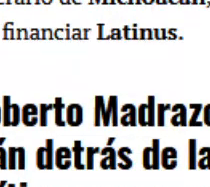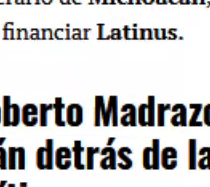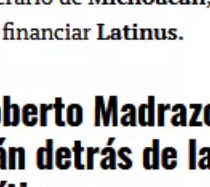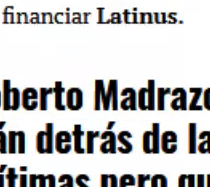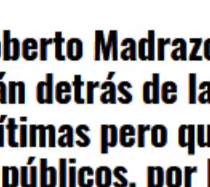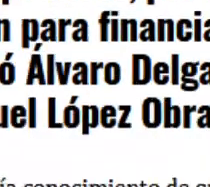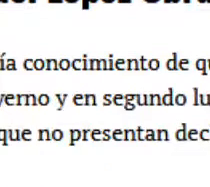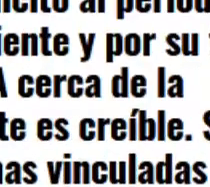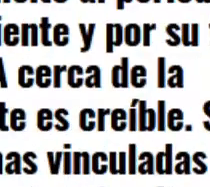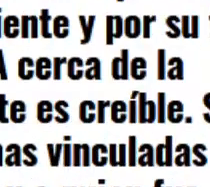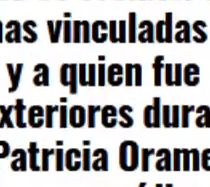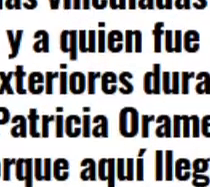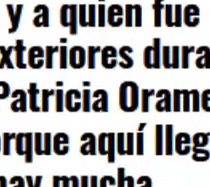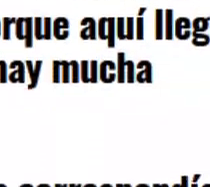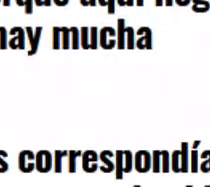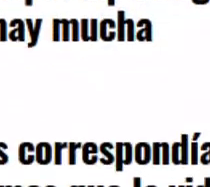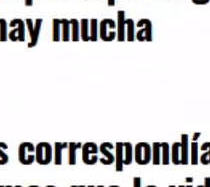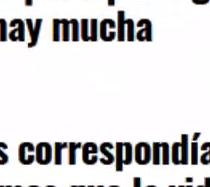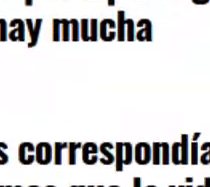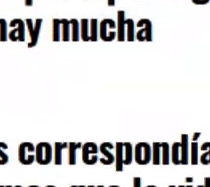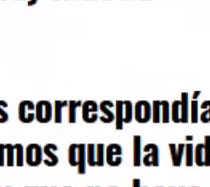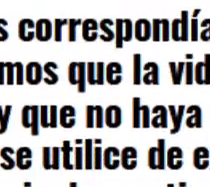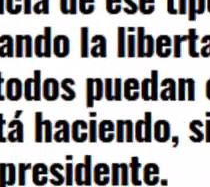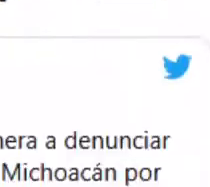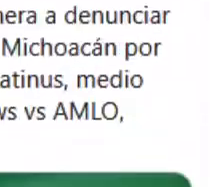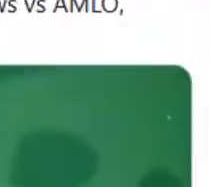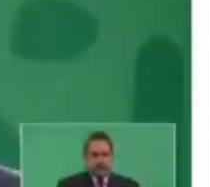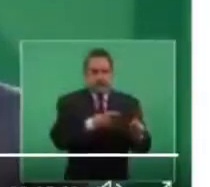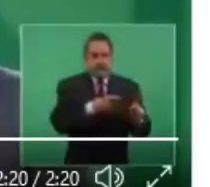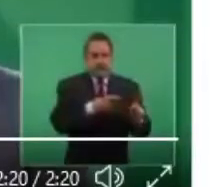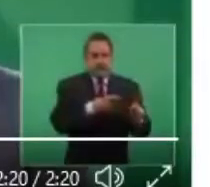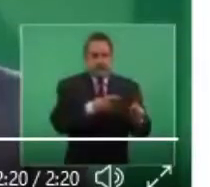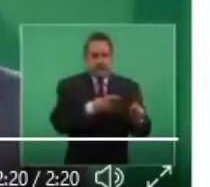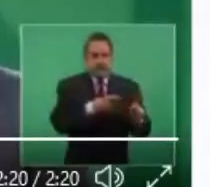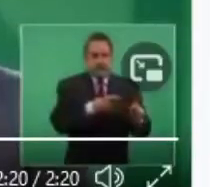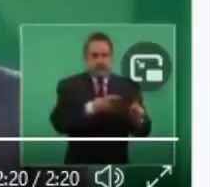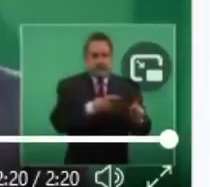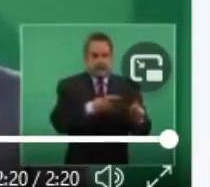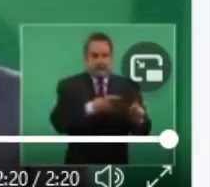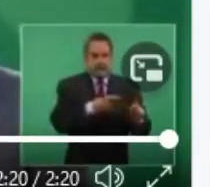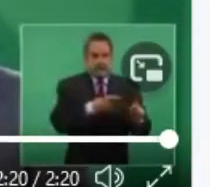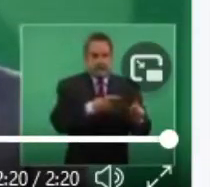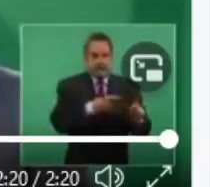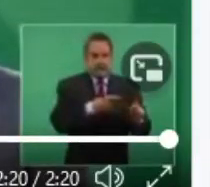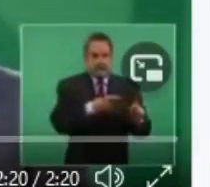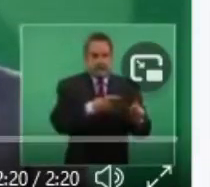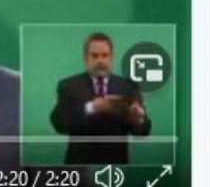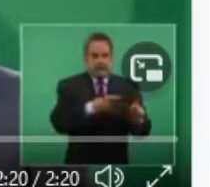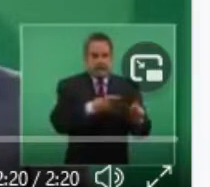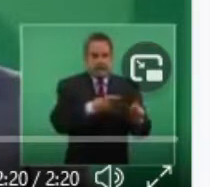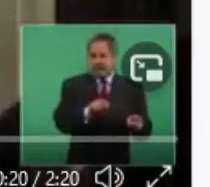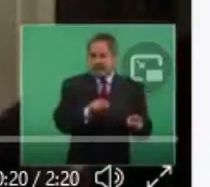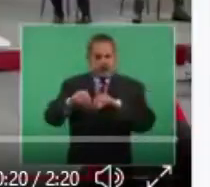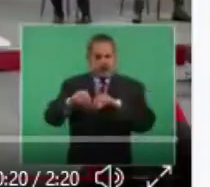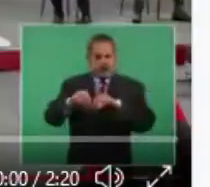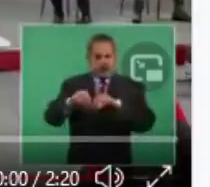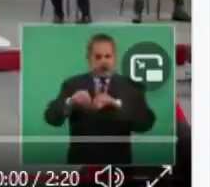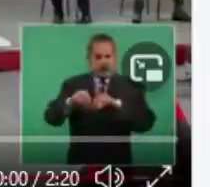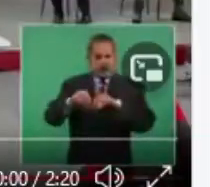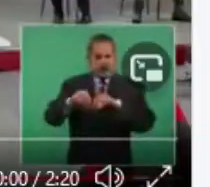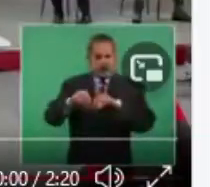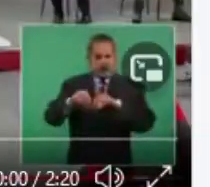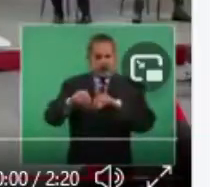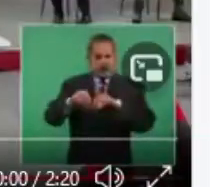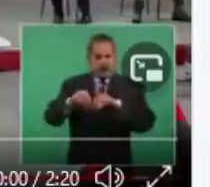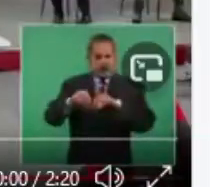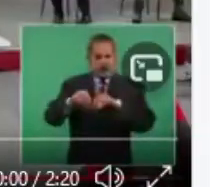aplaudiendo. Ahora, ¿qué declaración fue la que dio este periodista? Que incluso yo les quiero poner el video, se lo voy a poner completito para que ustedes no